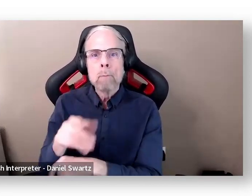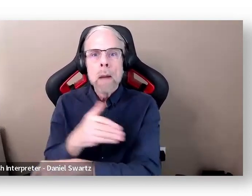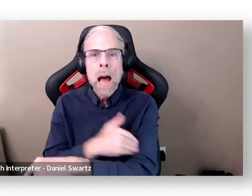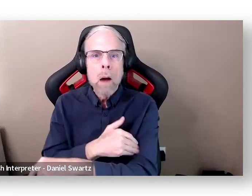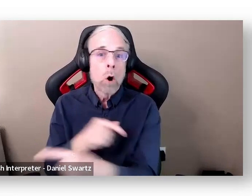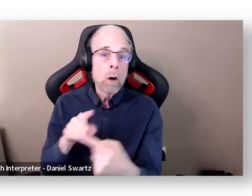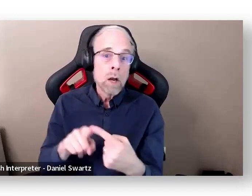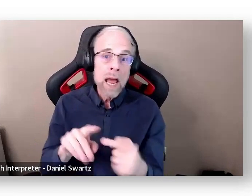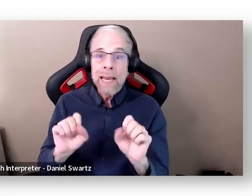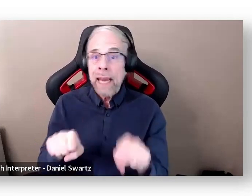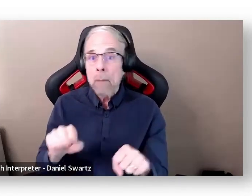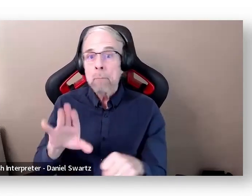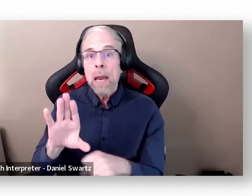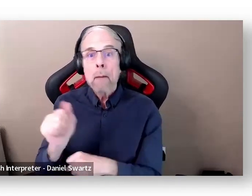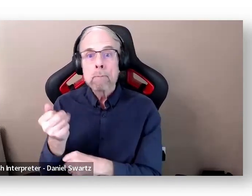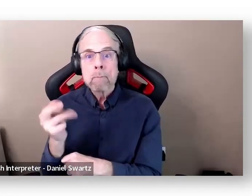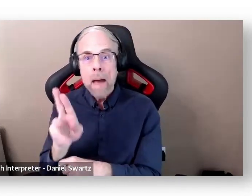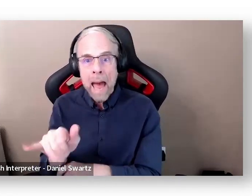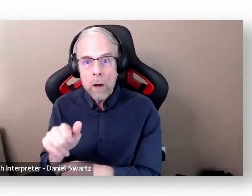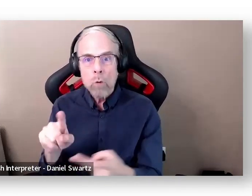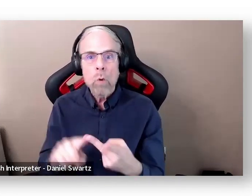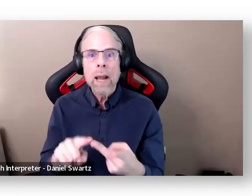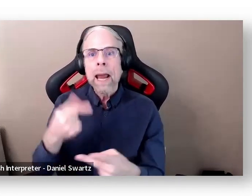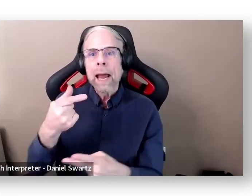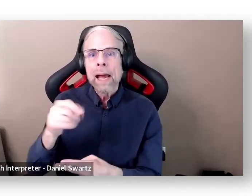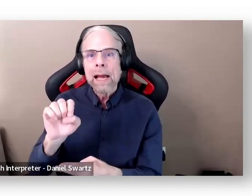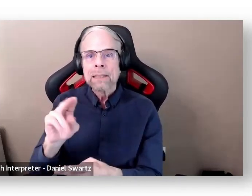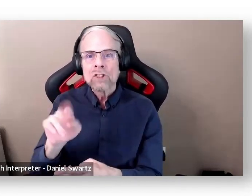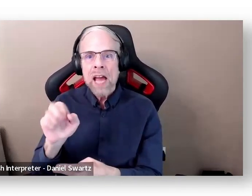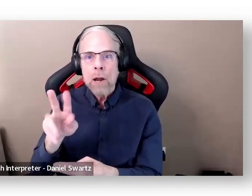Tenemos un rebate de hasta $4,000 por una batería.